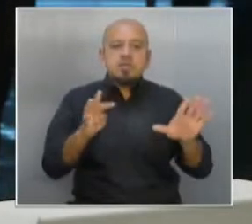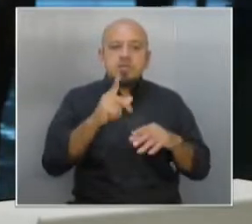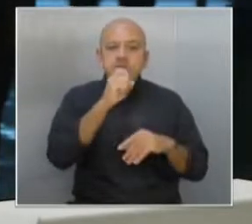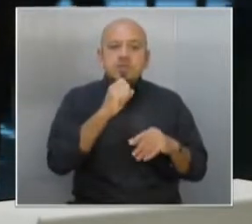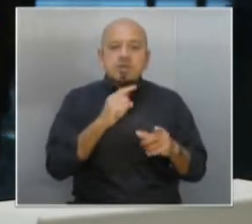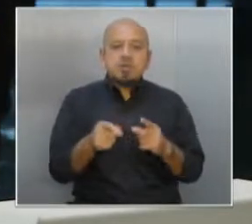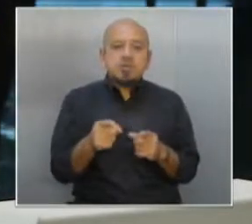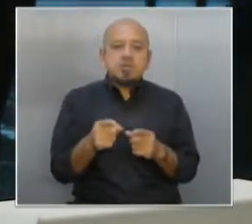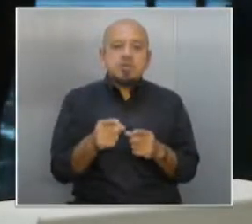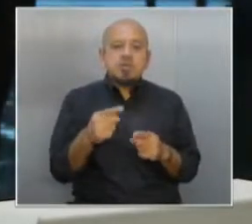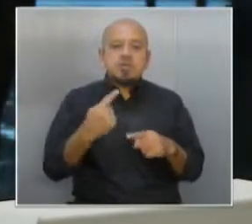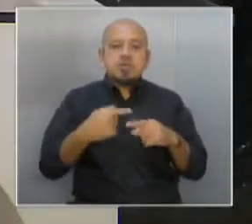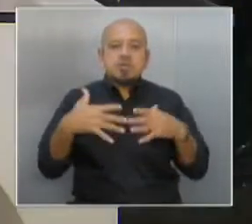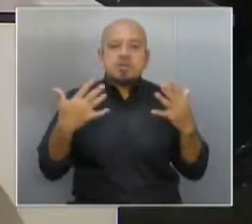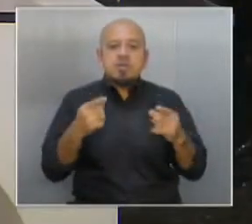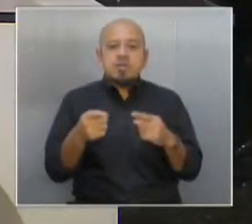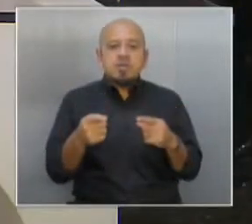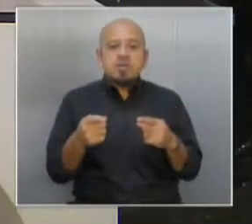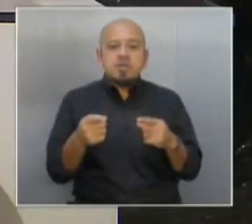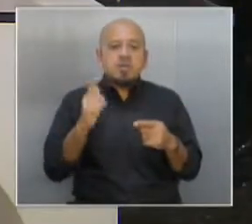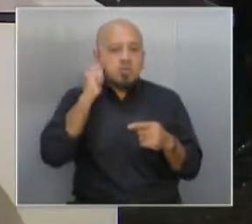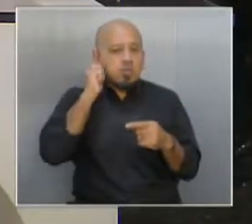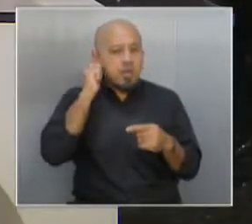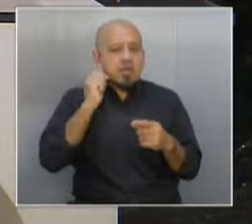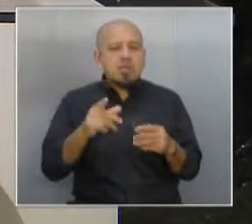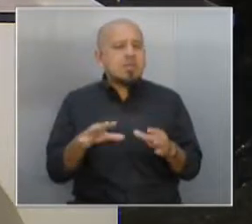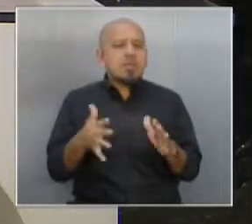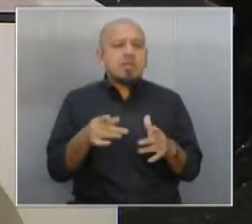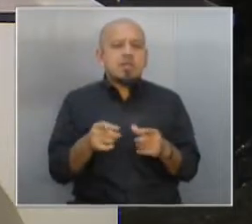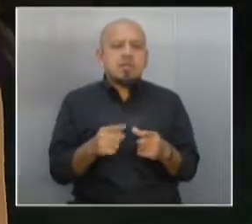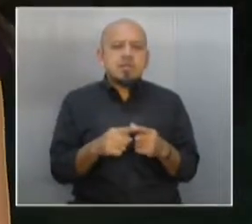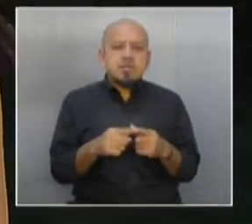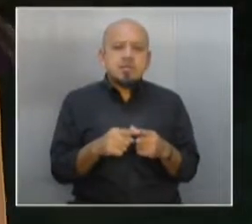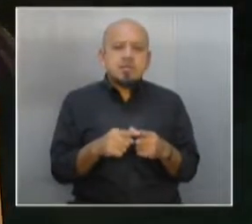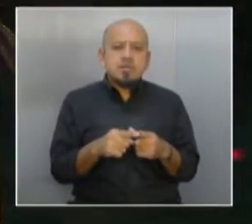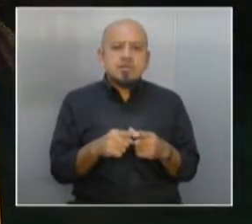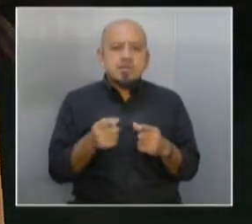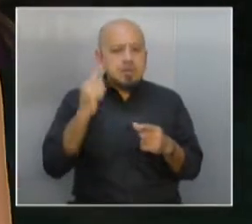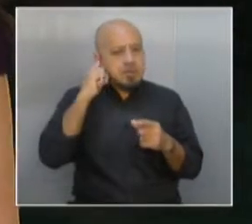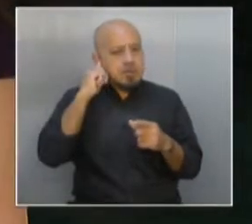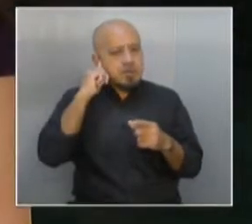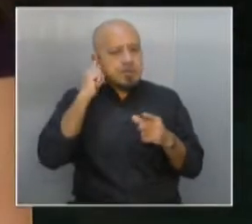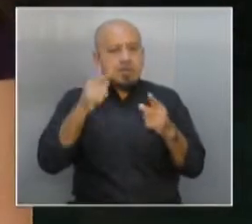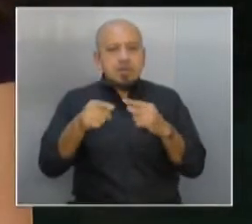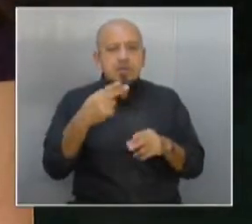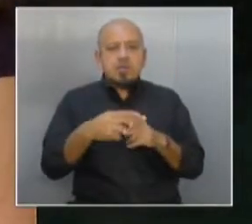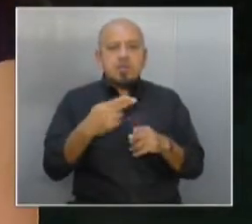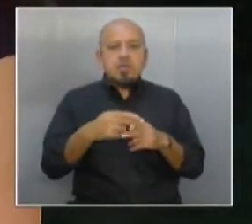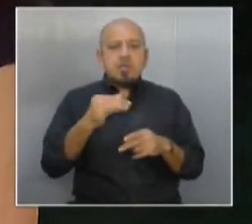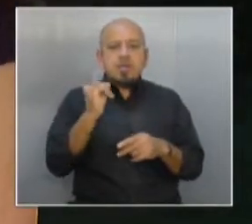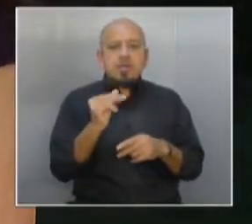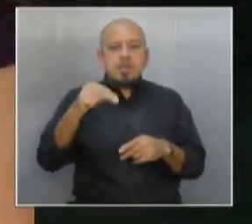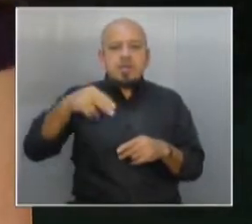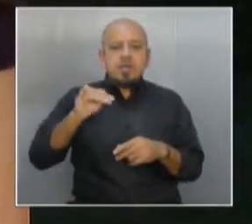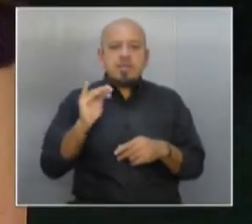19 de marzo, festejabas, era, festejabas tu cumpleaños, festejabas, ¿cómo era? Exacto, era así, se llamaba Íntima y era el festejo,